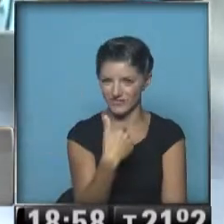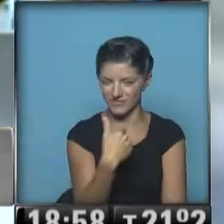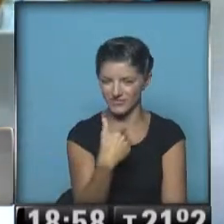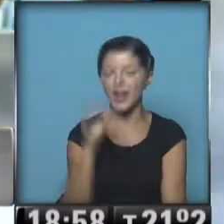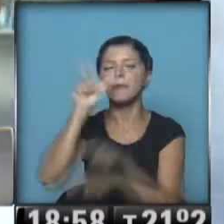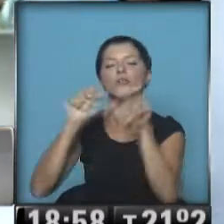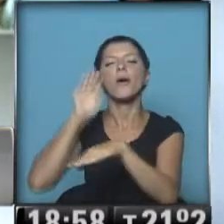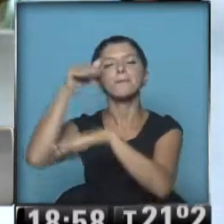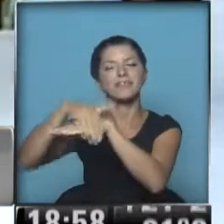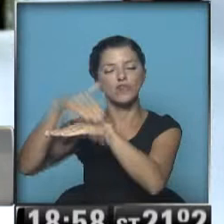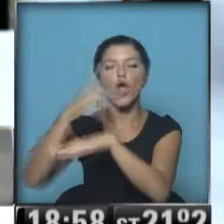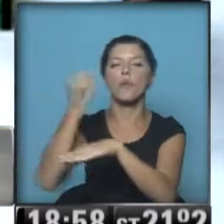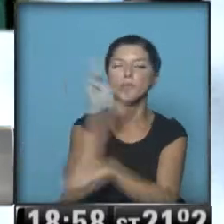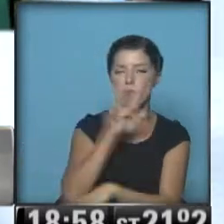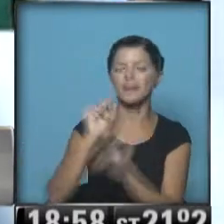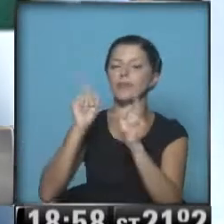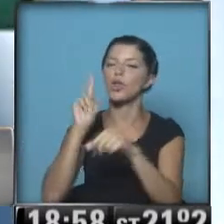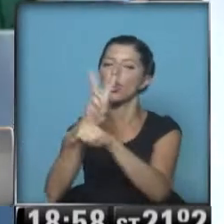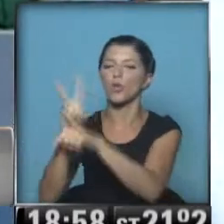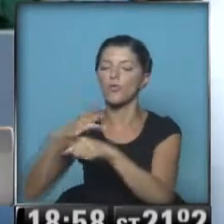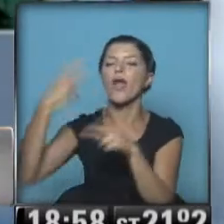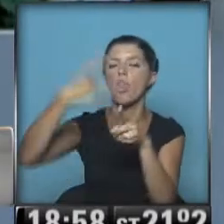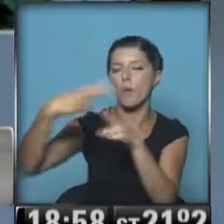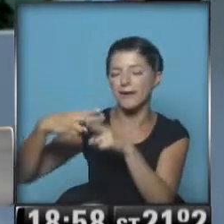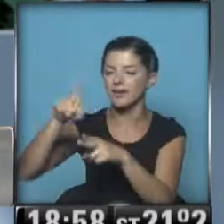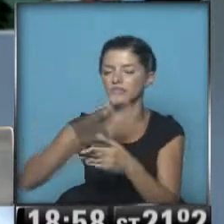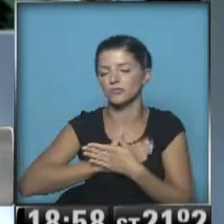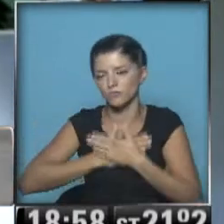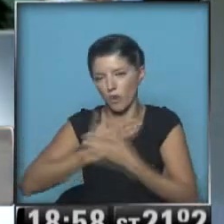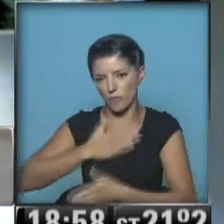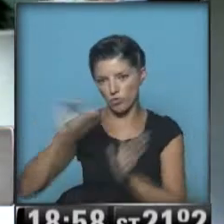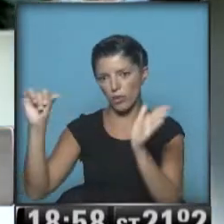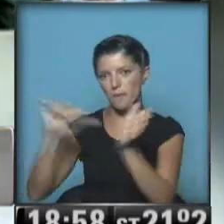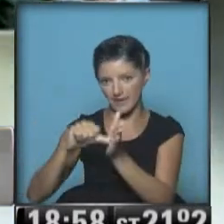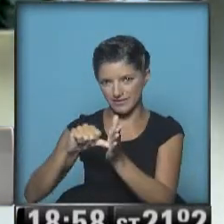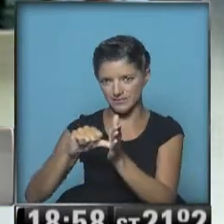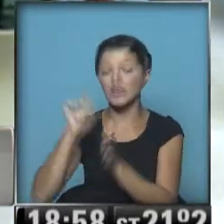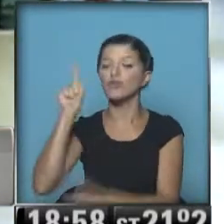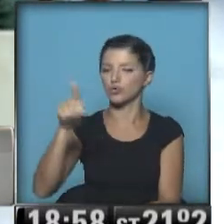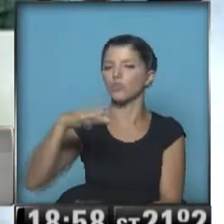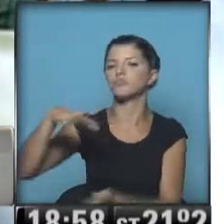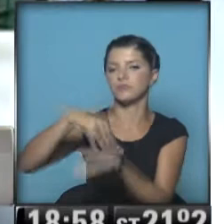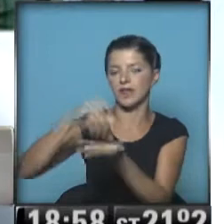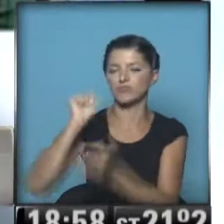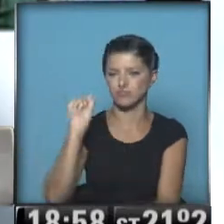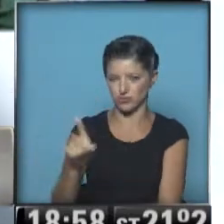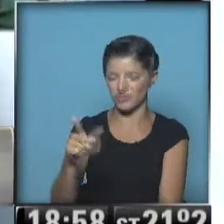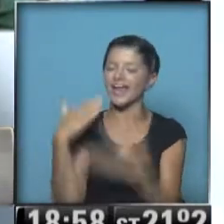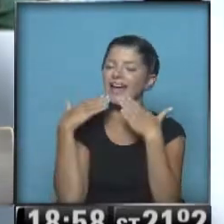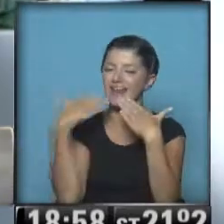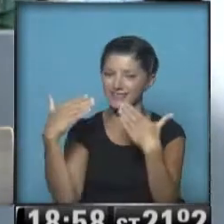misioneros y las misioneras y a todos los guardaparques que tanto aman y quieren a nuestro país y a su patrimonio natural.